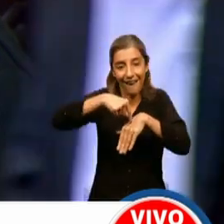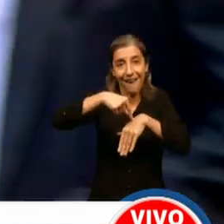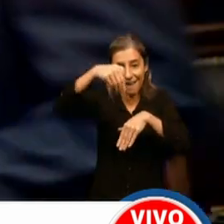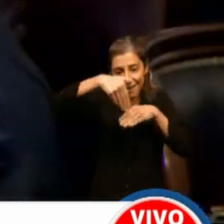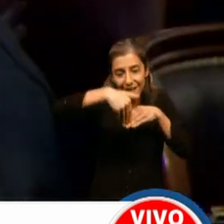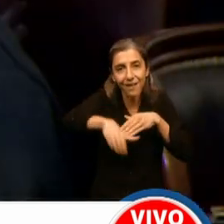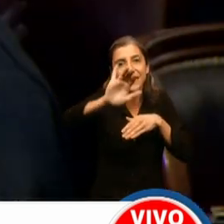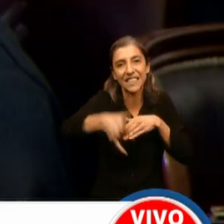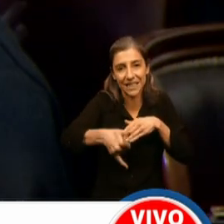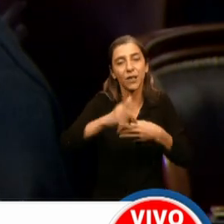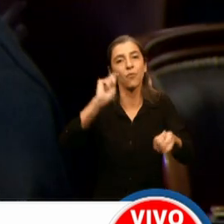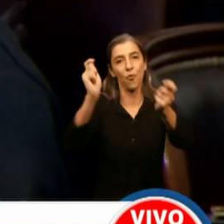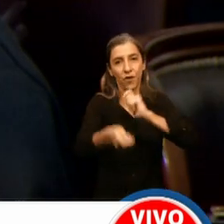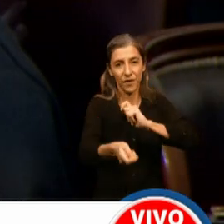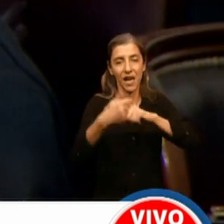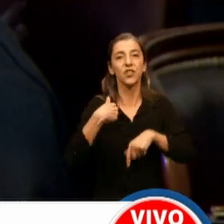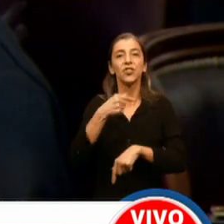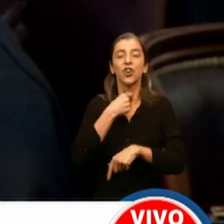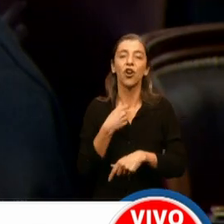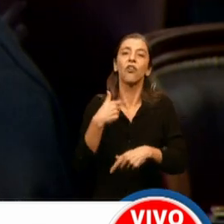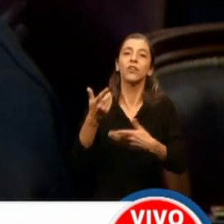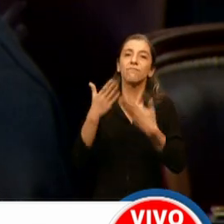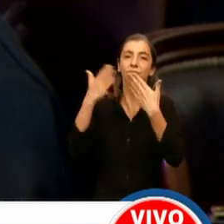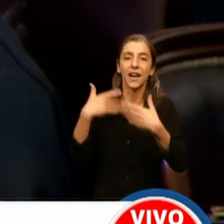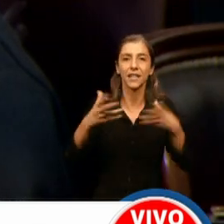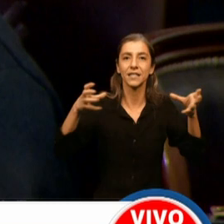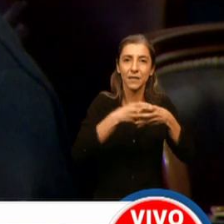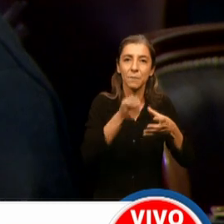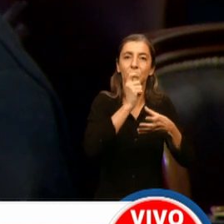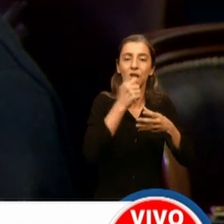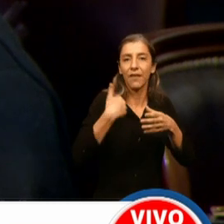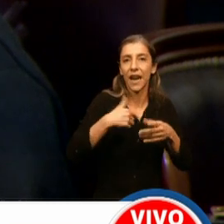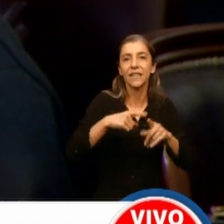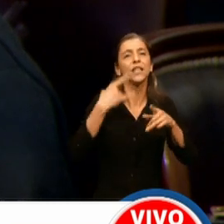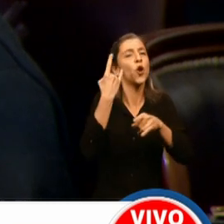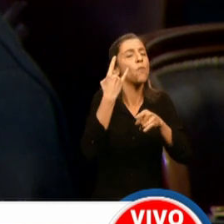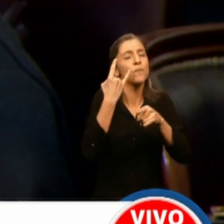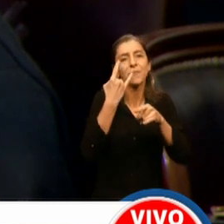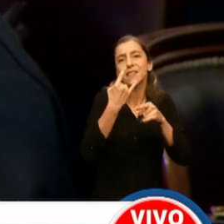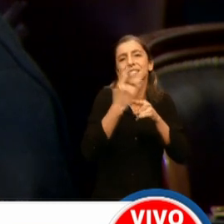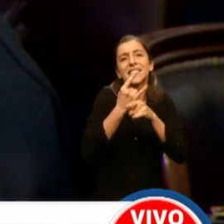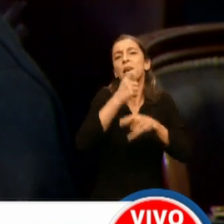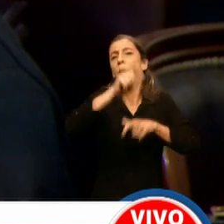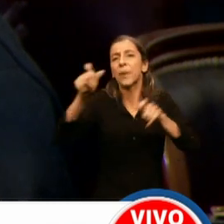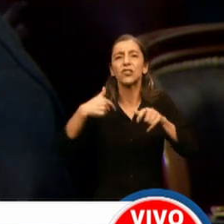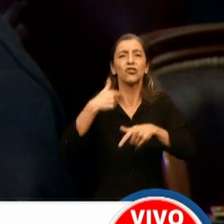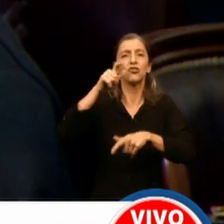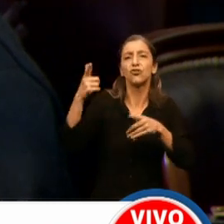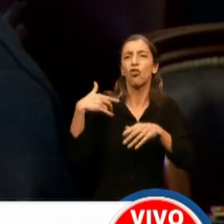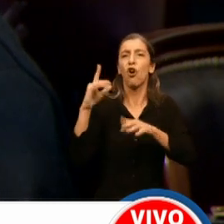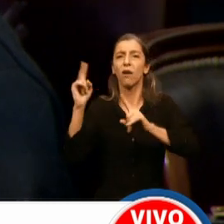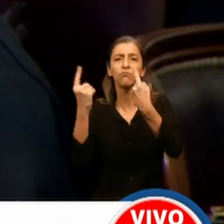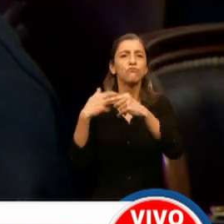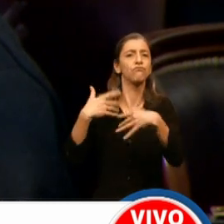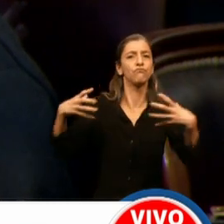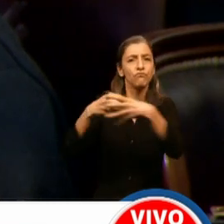trabajo del colectivo periodistas argentinas de las cientos de trabajadoras del campo de la comunicación que de forma independiente se han sumado a discutir